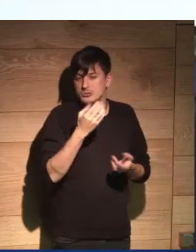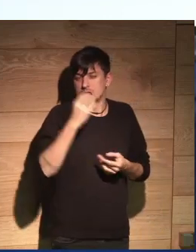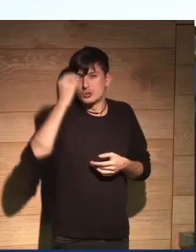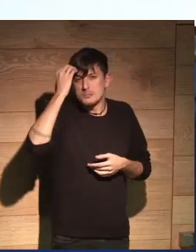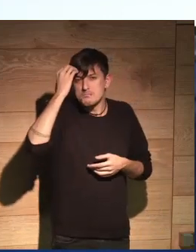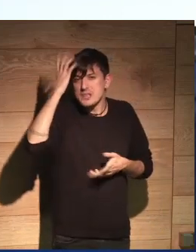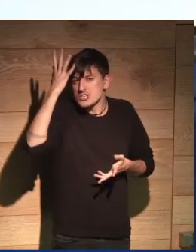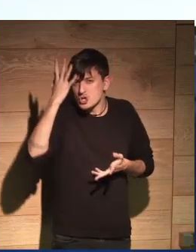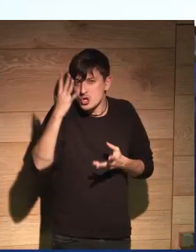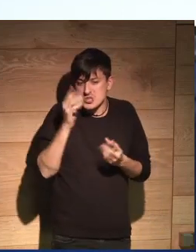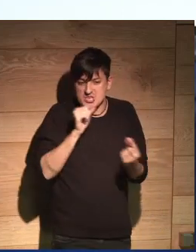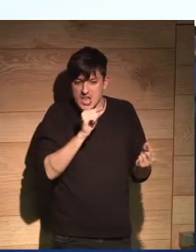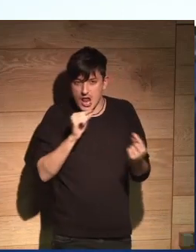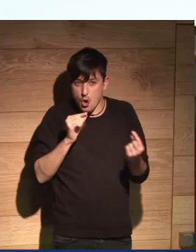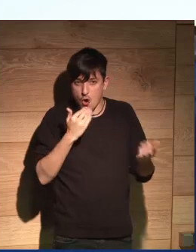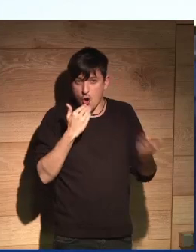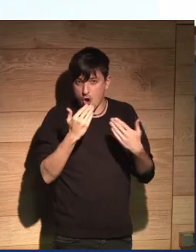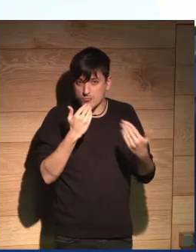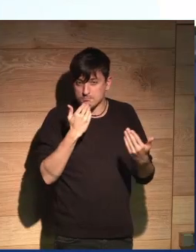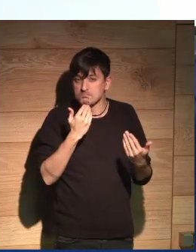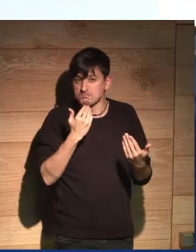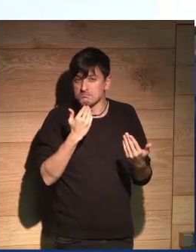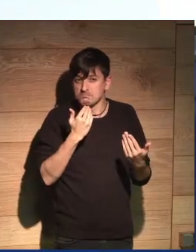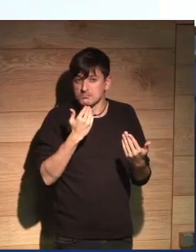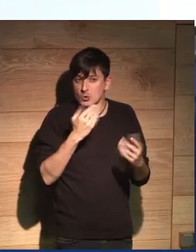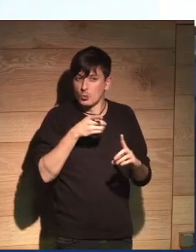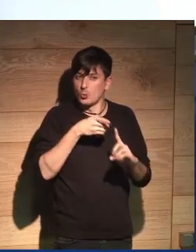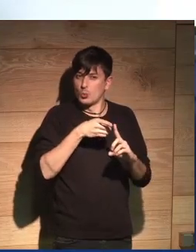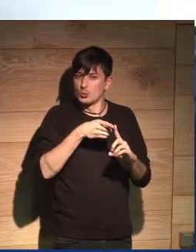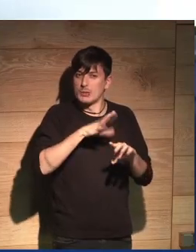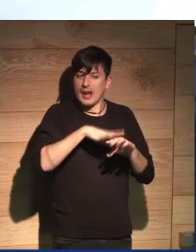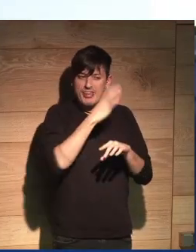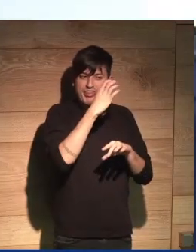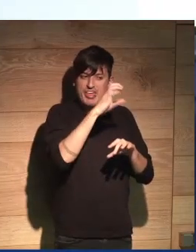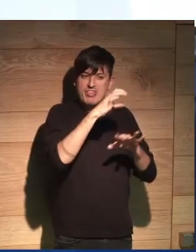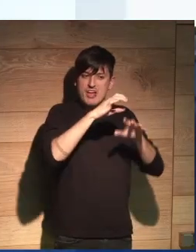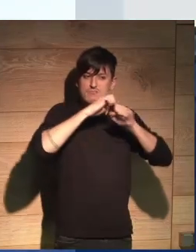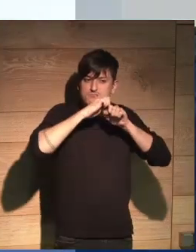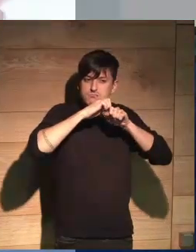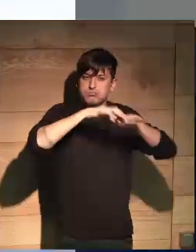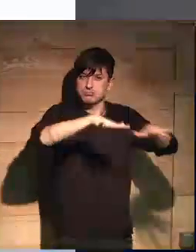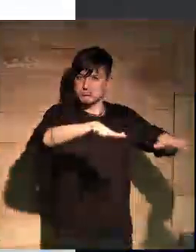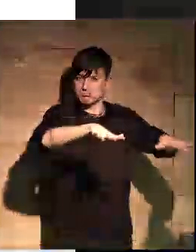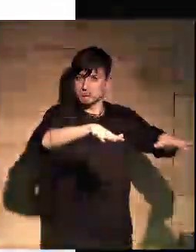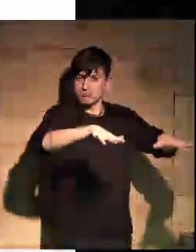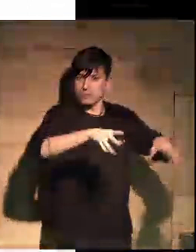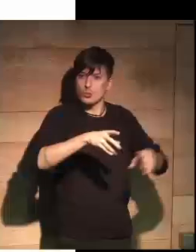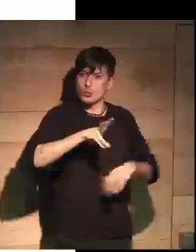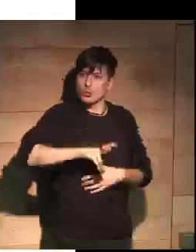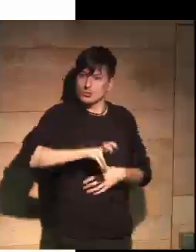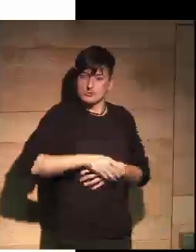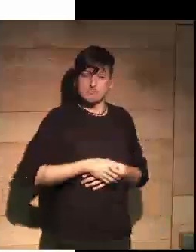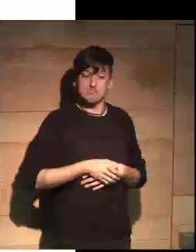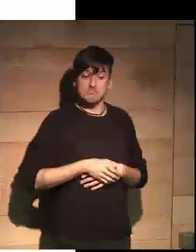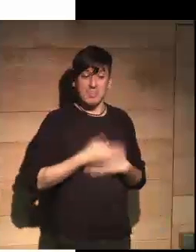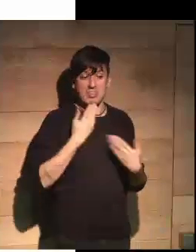que el diálogo y la historia sirve muchísimo para llegar a la ciencia al espectador. Pero